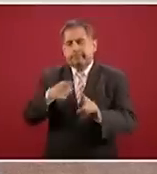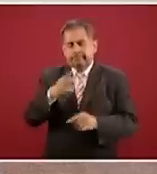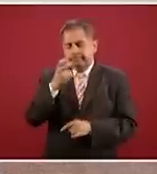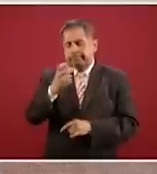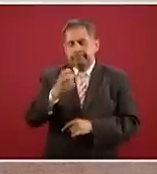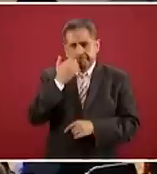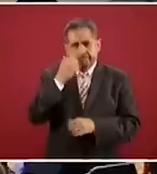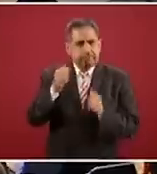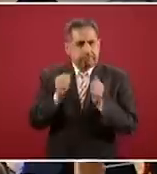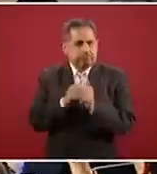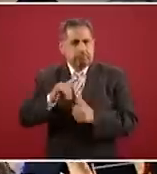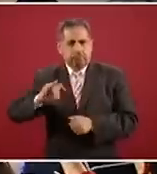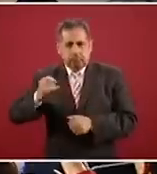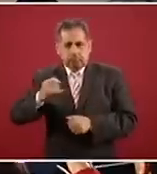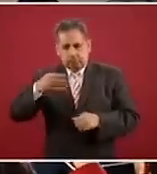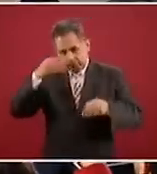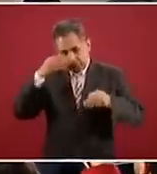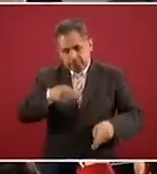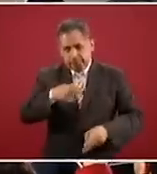contemplamos a Tijuana.